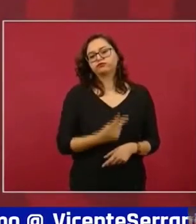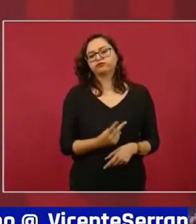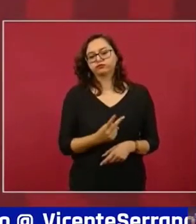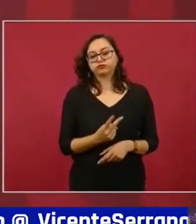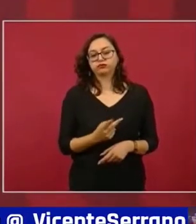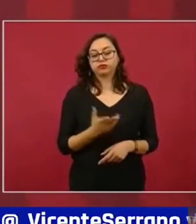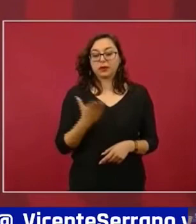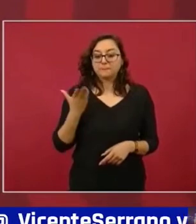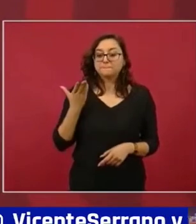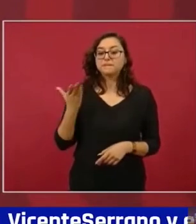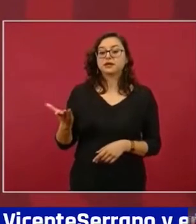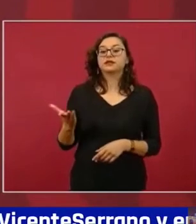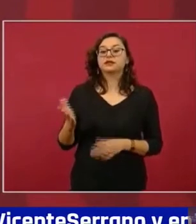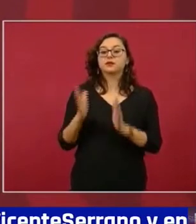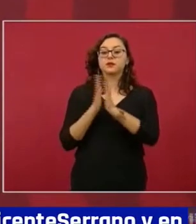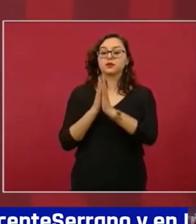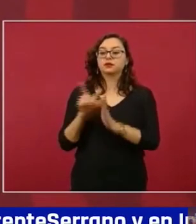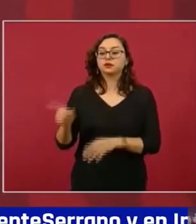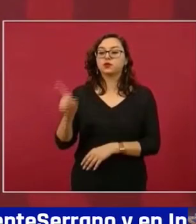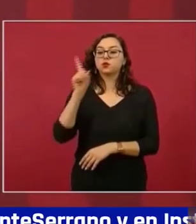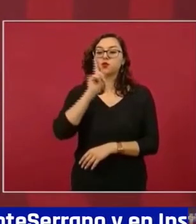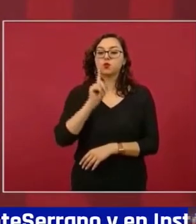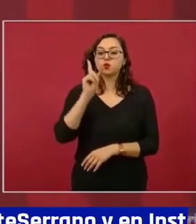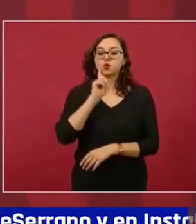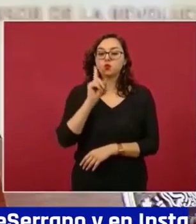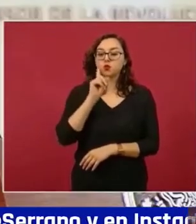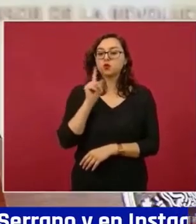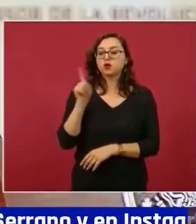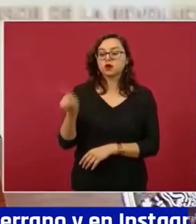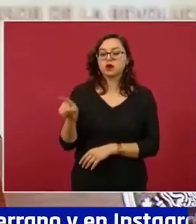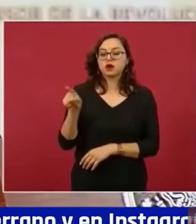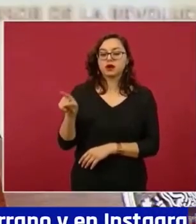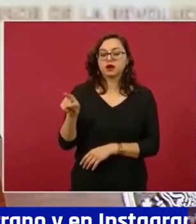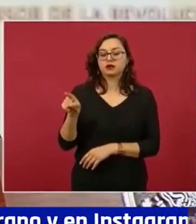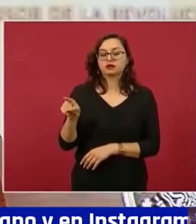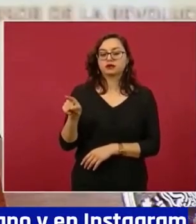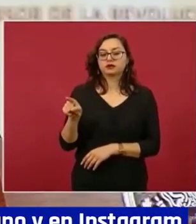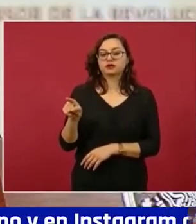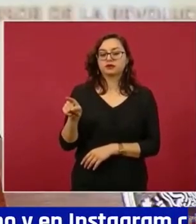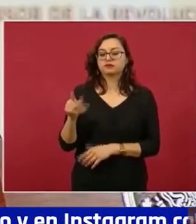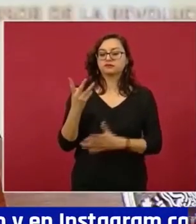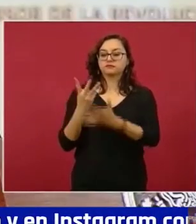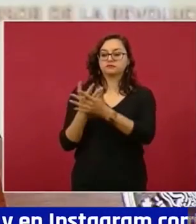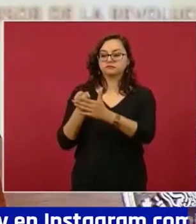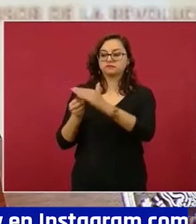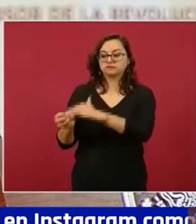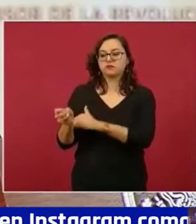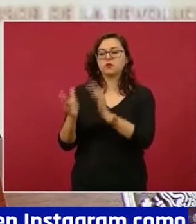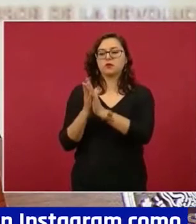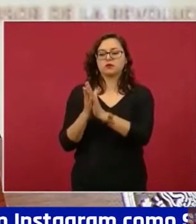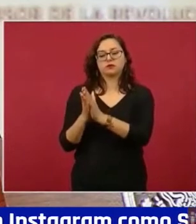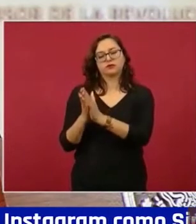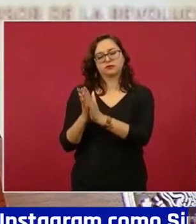también la solicitud de liberación de la señora Cassette. Sí.